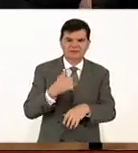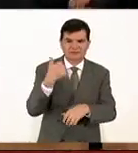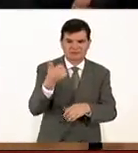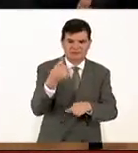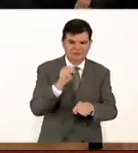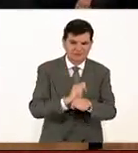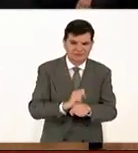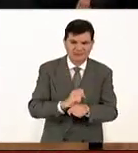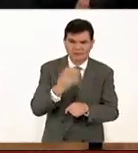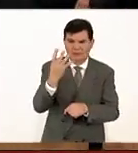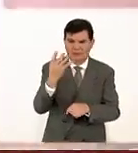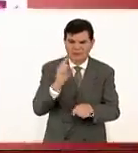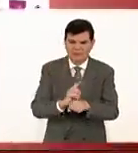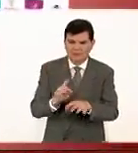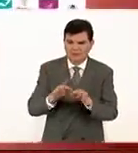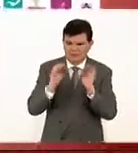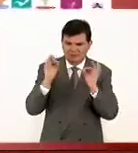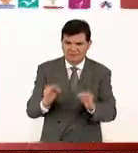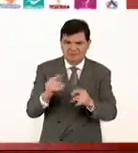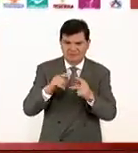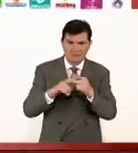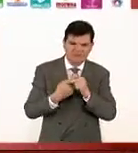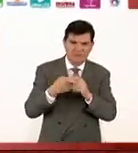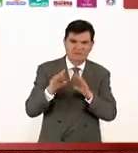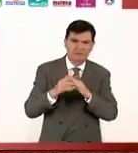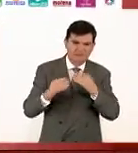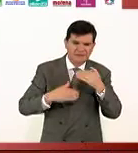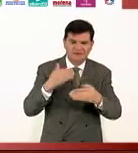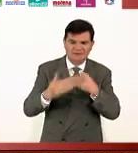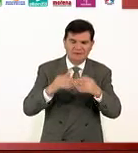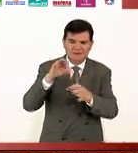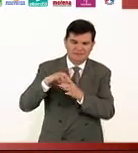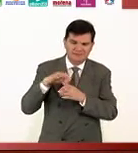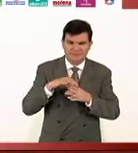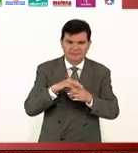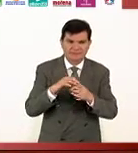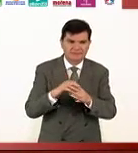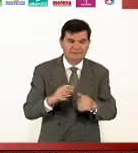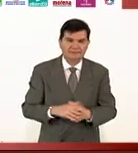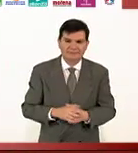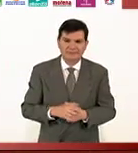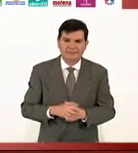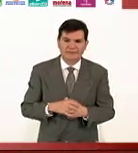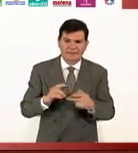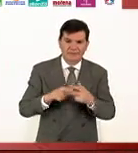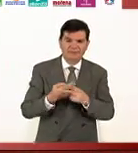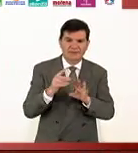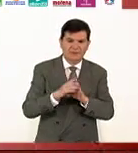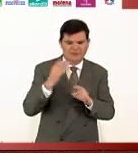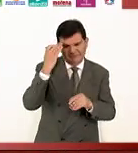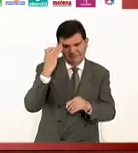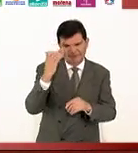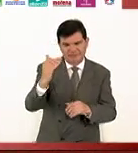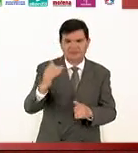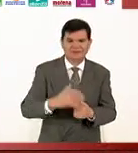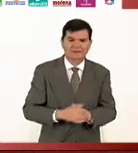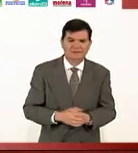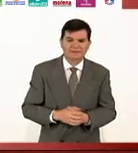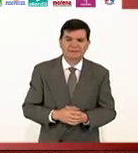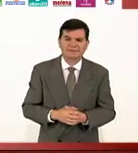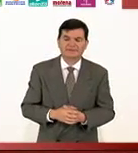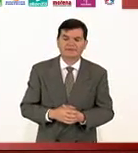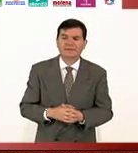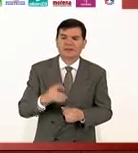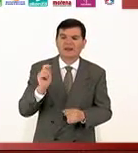6 semanas y 4 días exactamente para que inicien para que sean las elecciones. Parece que va empezando, pero llevamos mucho tiempo, ¿no? Exactamente,